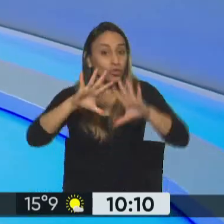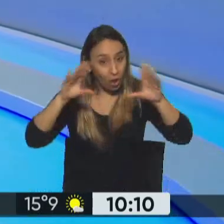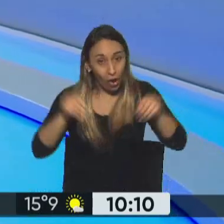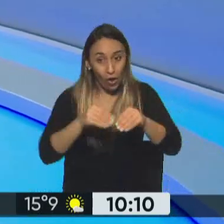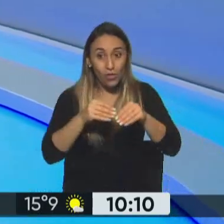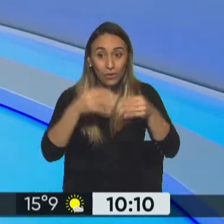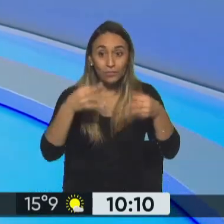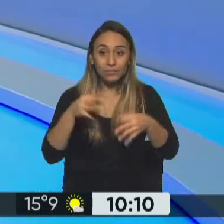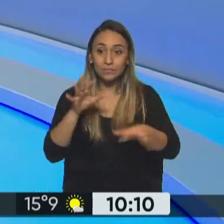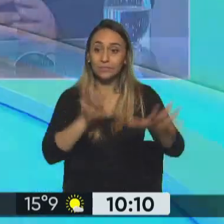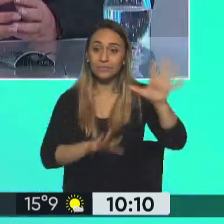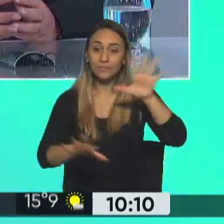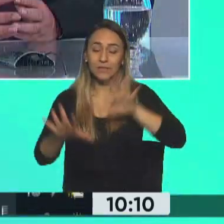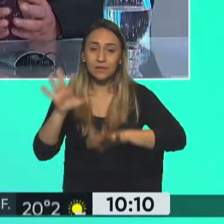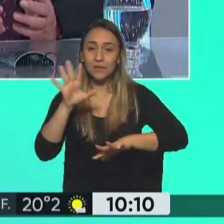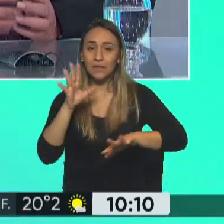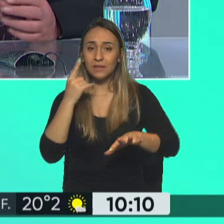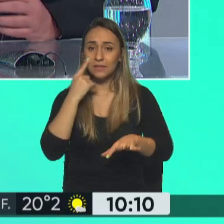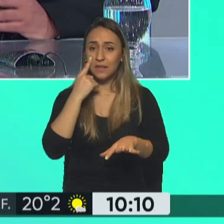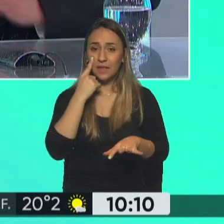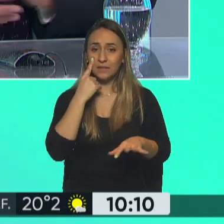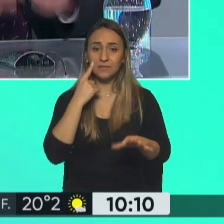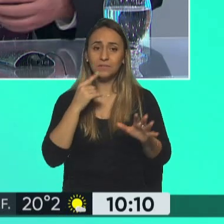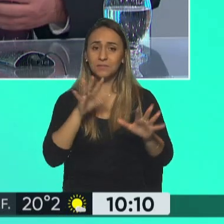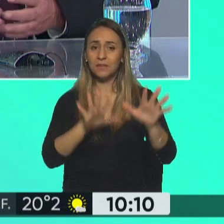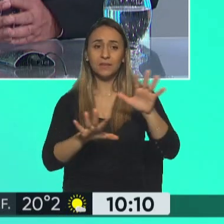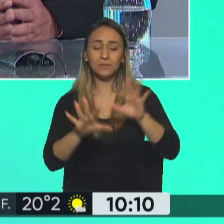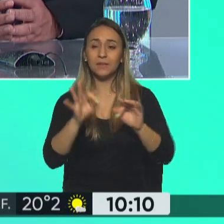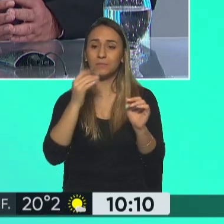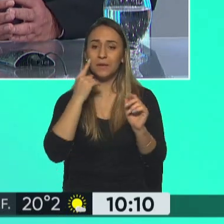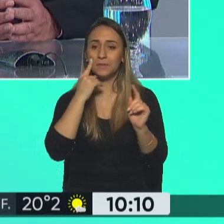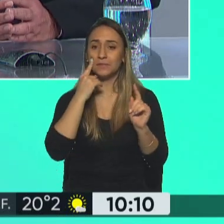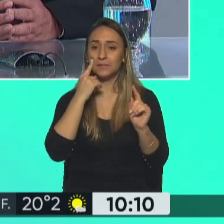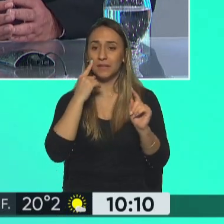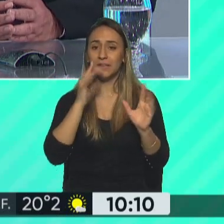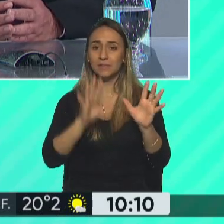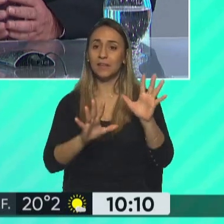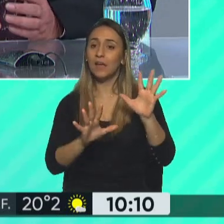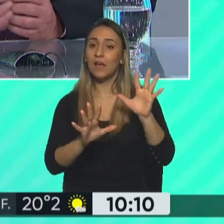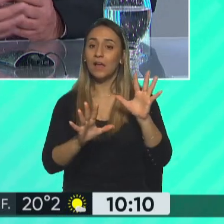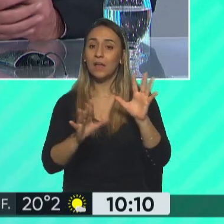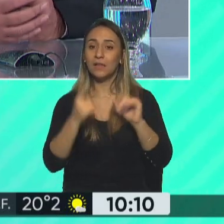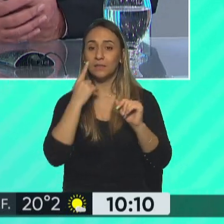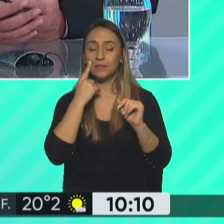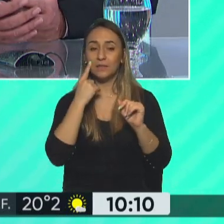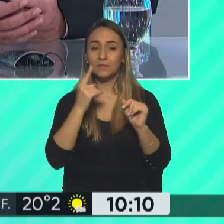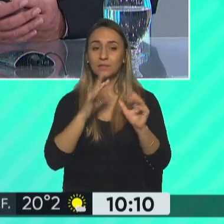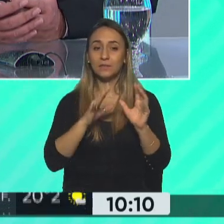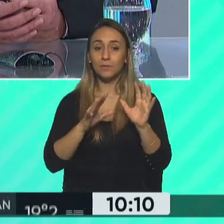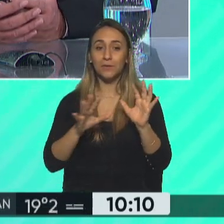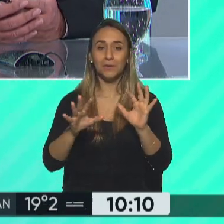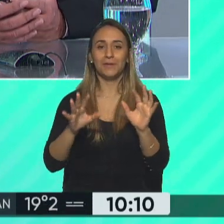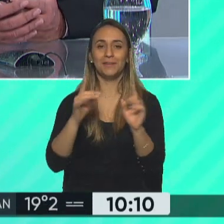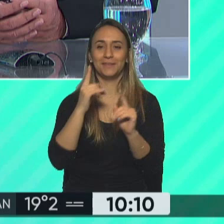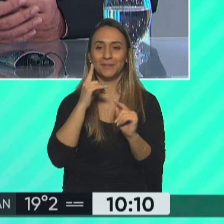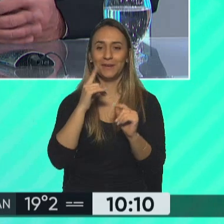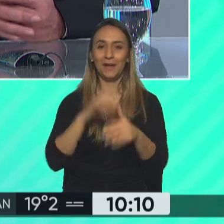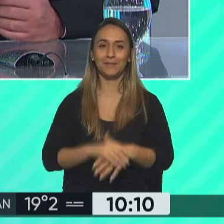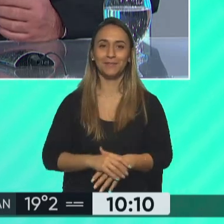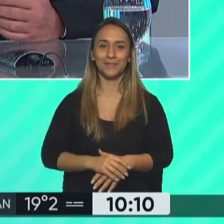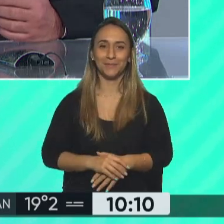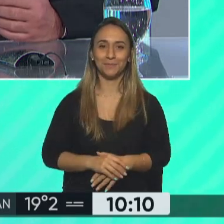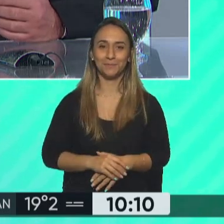Claro. O sea, no fue solamente una revolución de un cambio de autoridades, sino también una revolución de manera de pensar. O